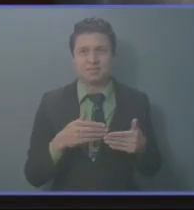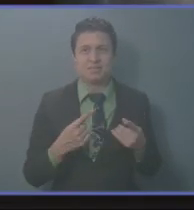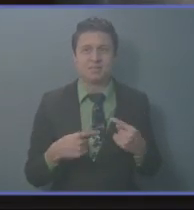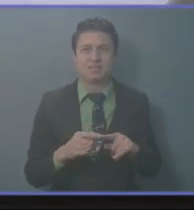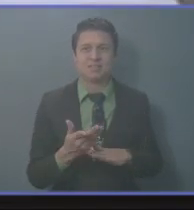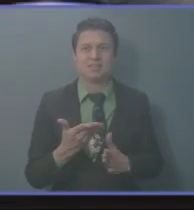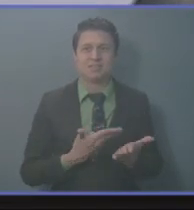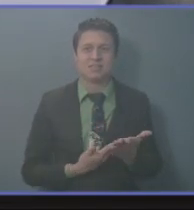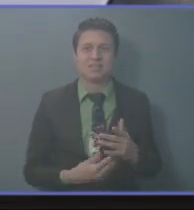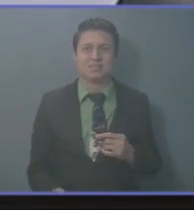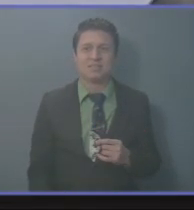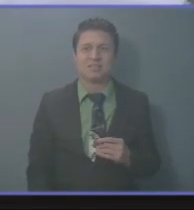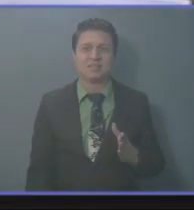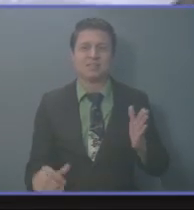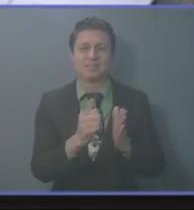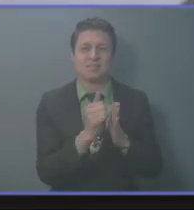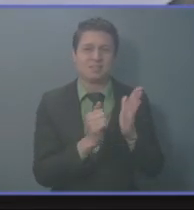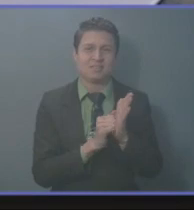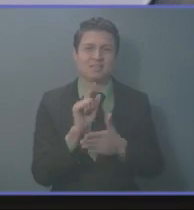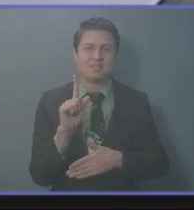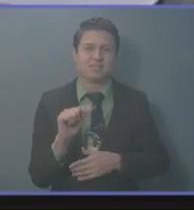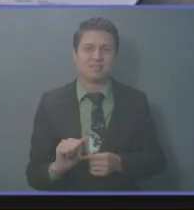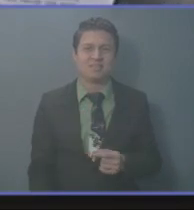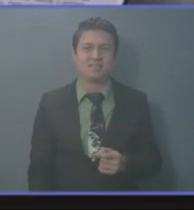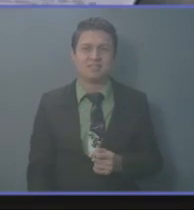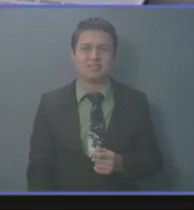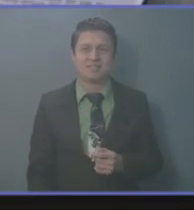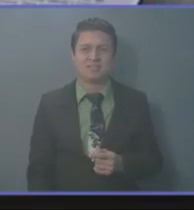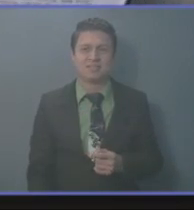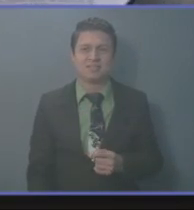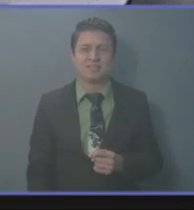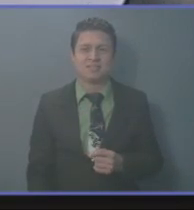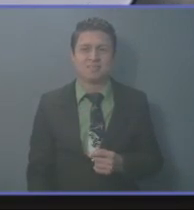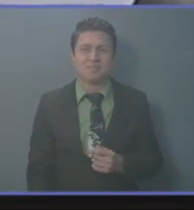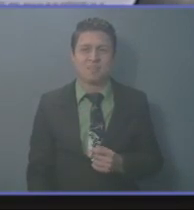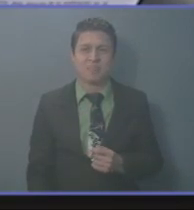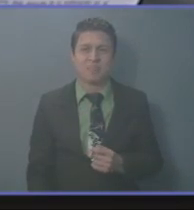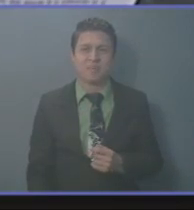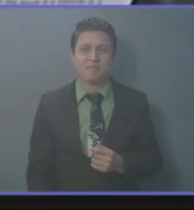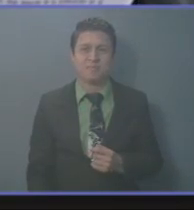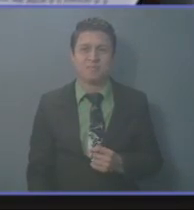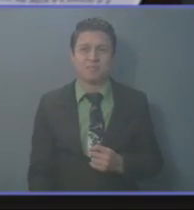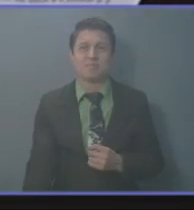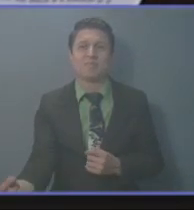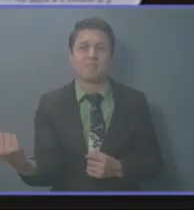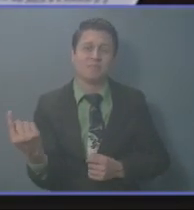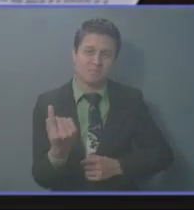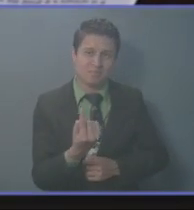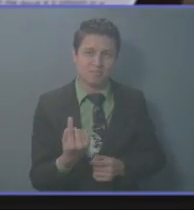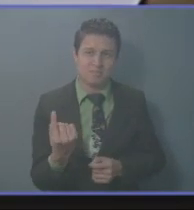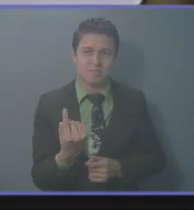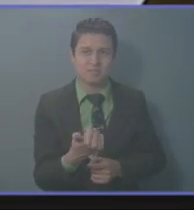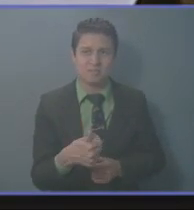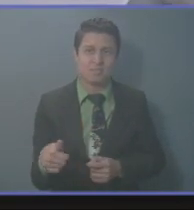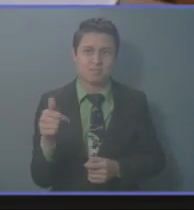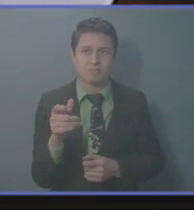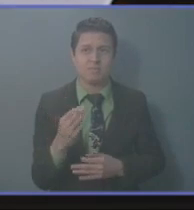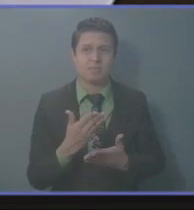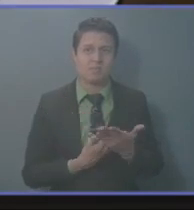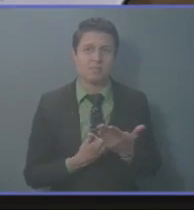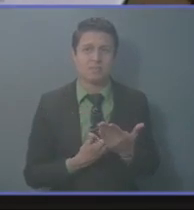decreta. Artículo 1. Deróguese los artículos 1 y 2 del Decreto Legislativo